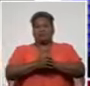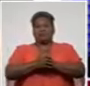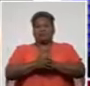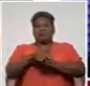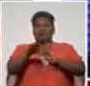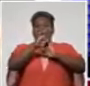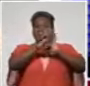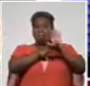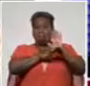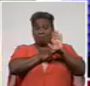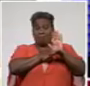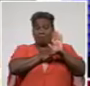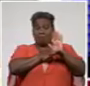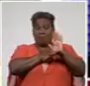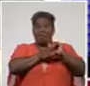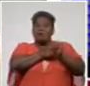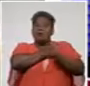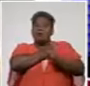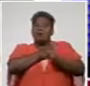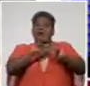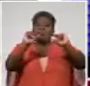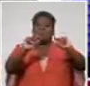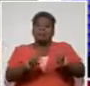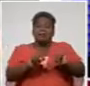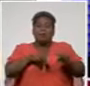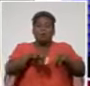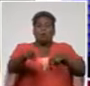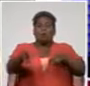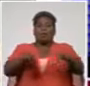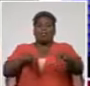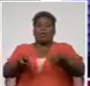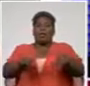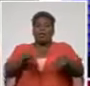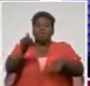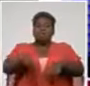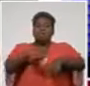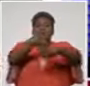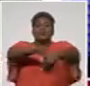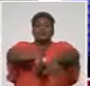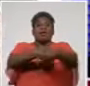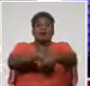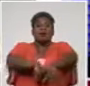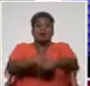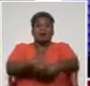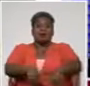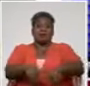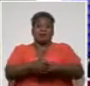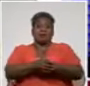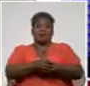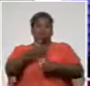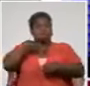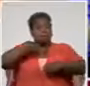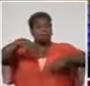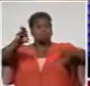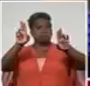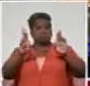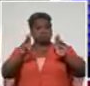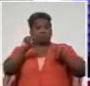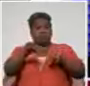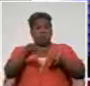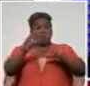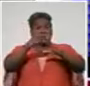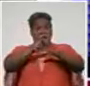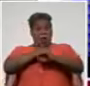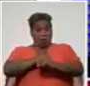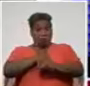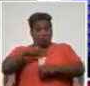dirigidas a disminuir la movilidad. Hay que entender eso, hay que entender ese llamado. Yo comparto mucho contigo, es decir, ayer tuvimos que ir a la Lisa,